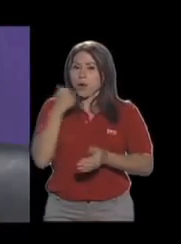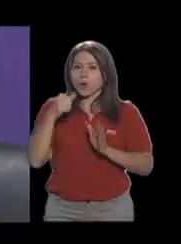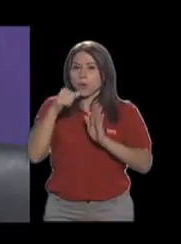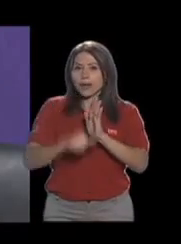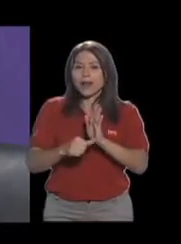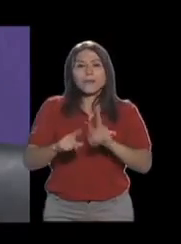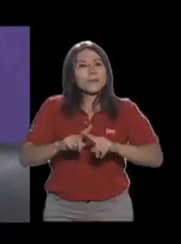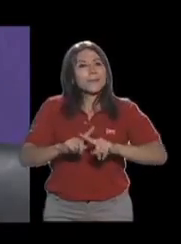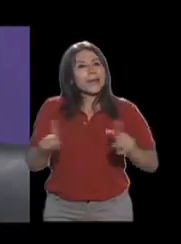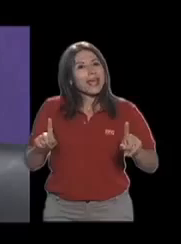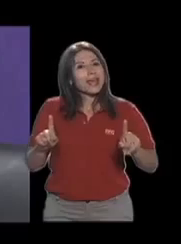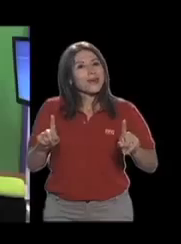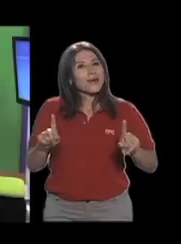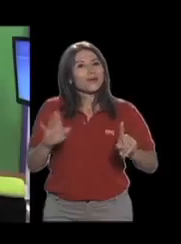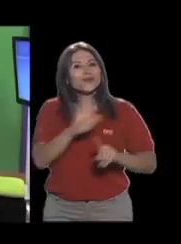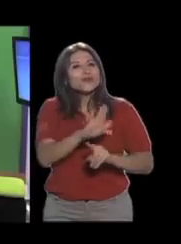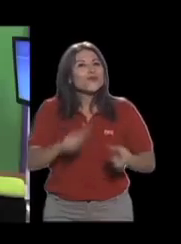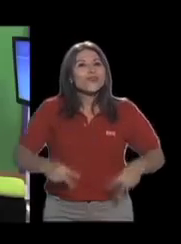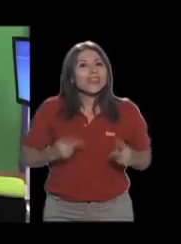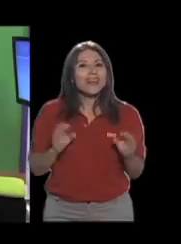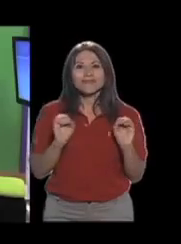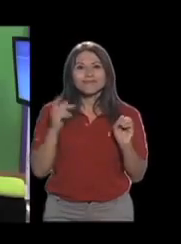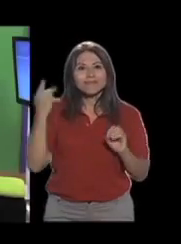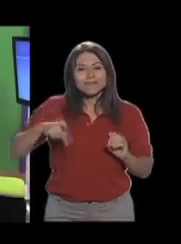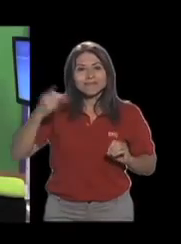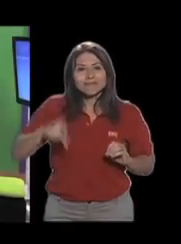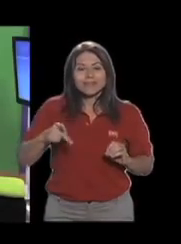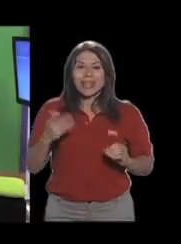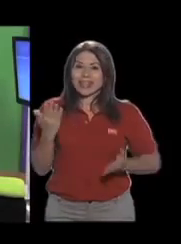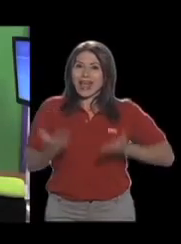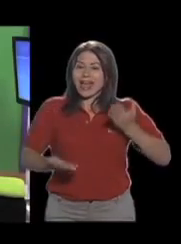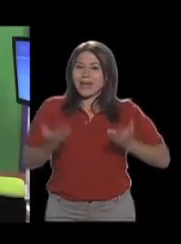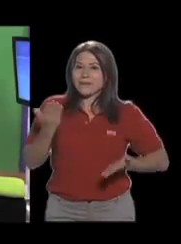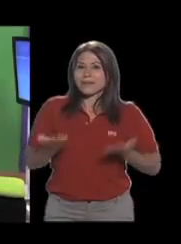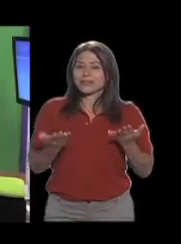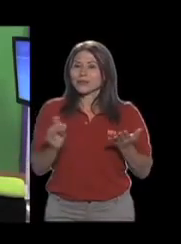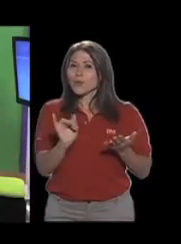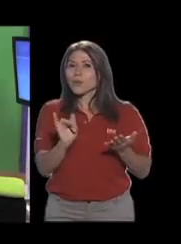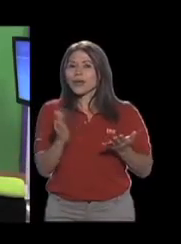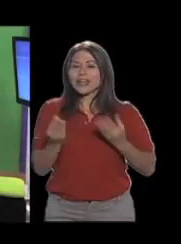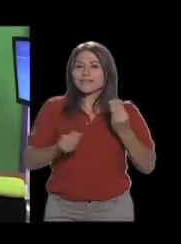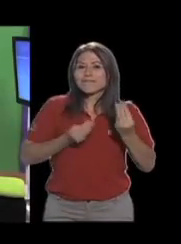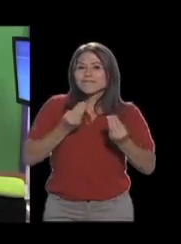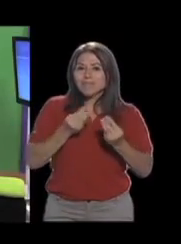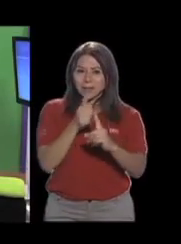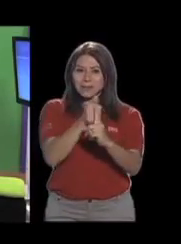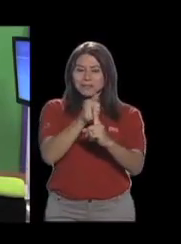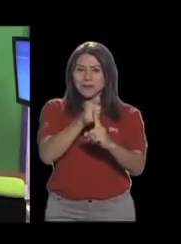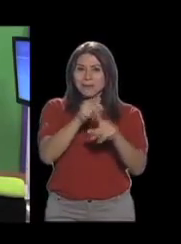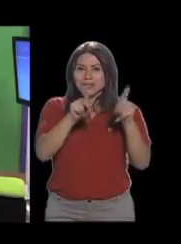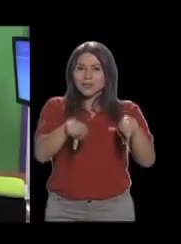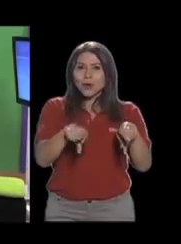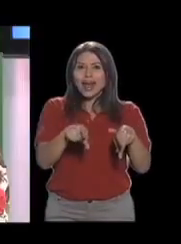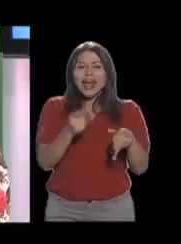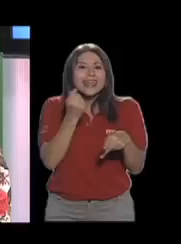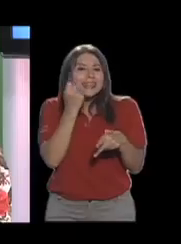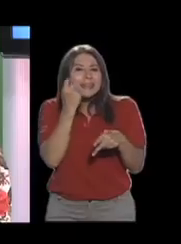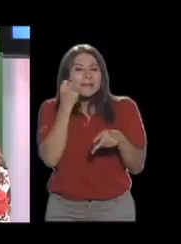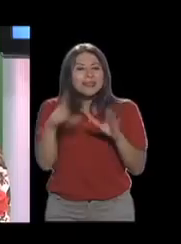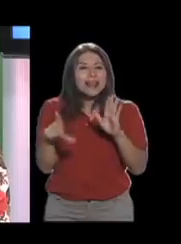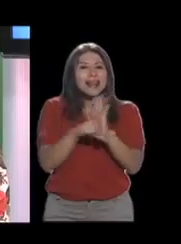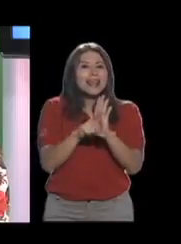pero no está en riesgo la vida, ¿verdad? Puede haber como un margen que queda como a la interpretación de la persona. ¿Cuáles serían los